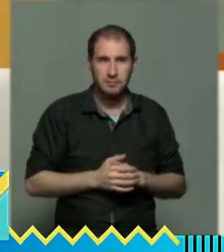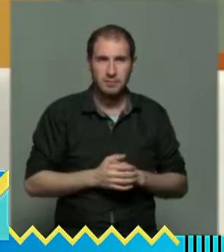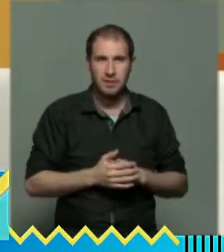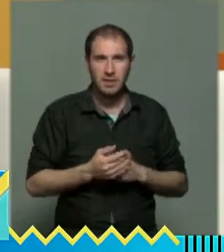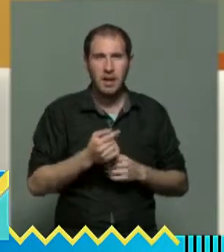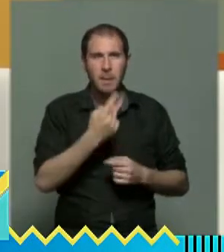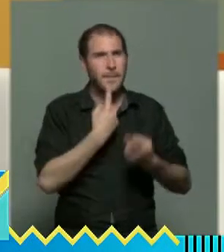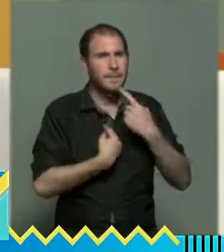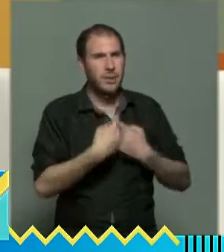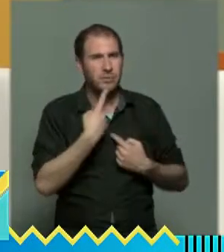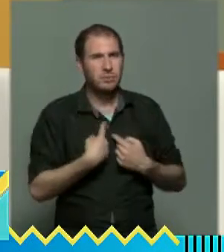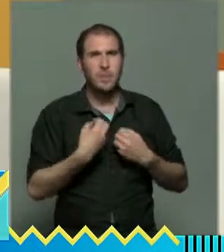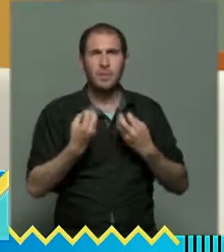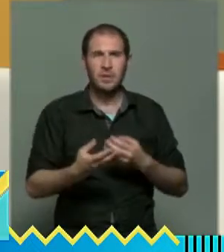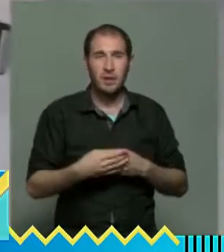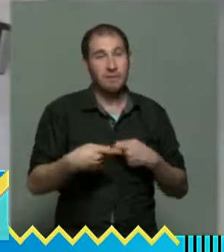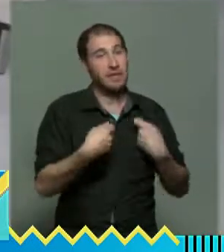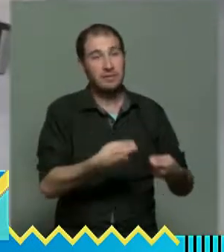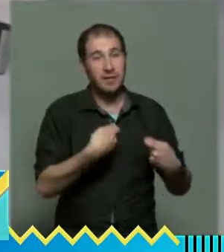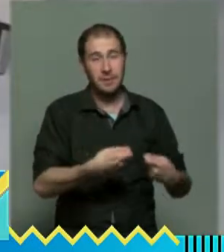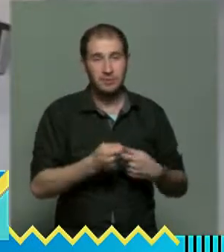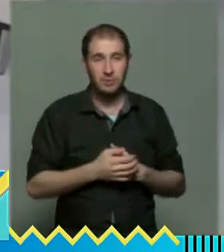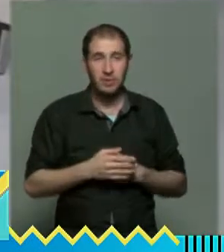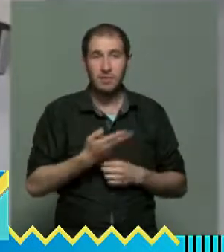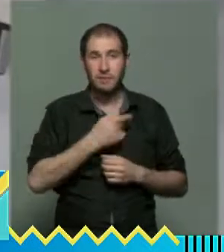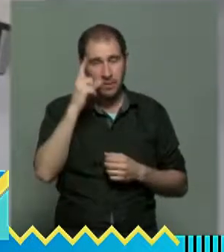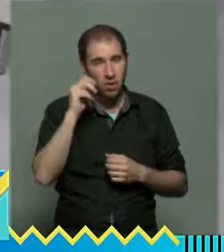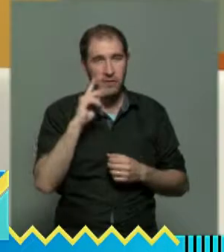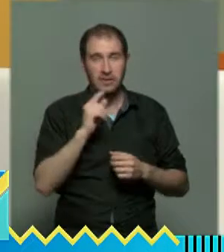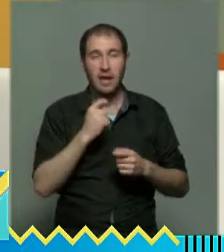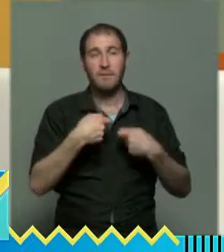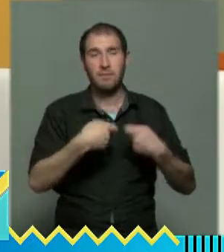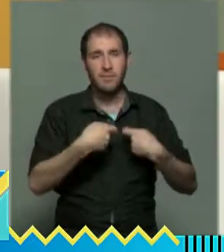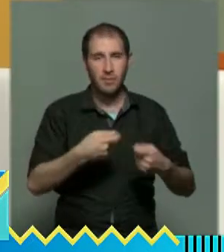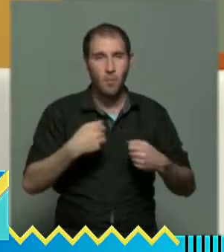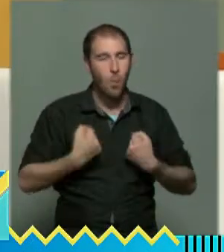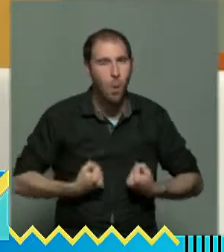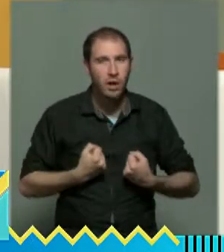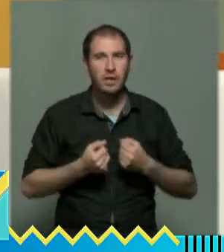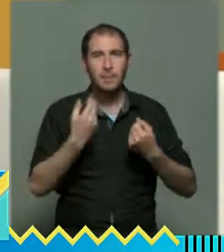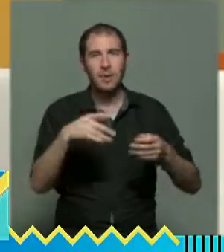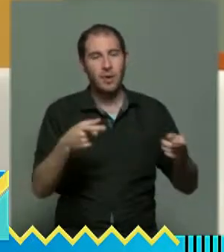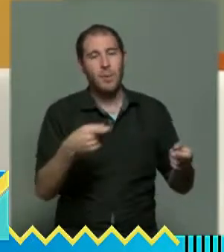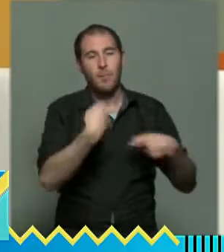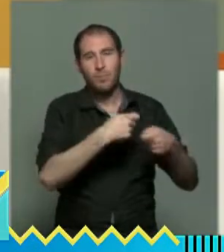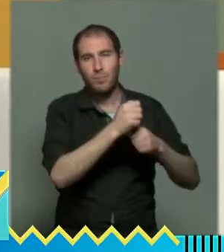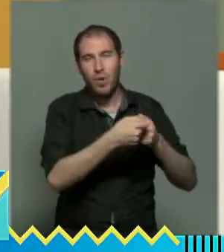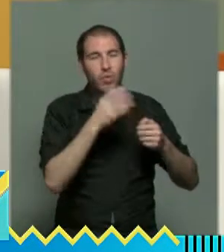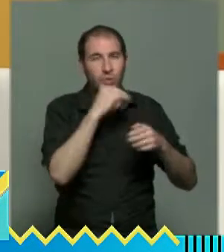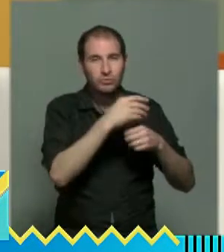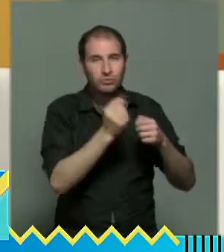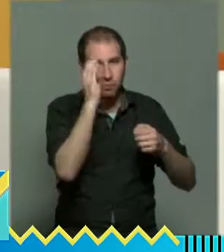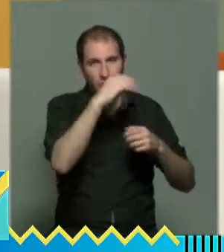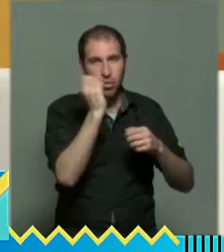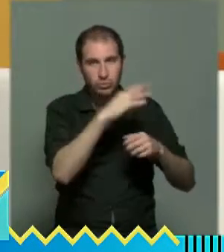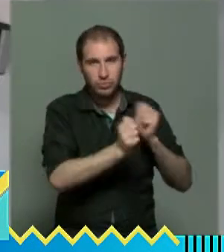uno me pregunta, ¿cuál es esa causa? Financiamiento. Bien. O sea, Fecovita tiene un financiamiento muy fuerte, pero el productor no tiene financiamiento. Eso creo